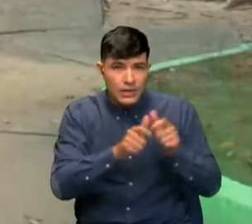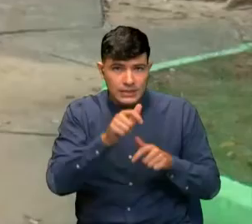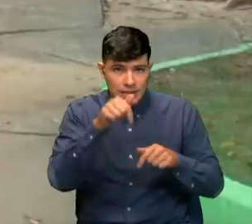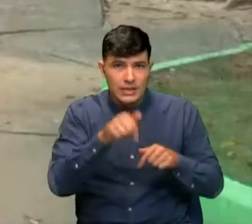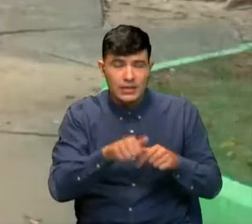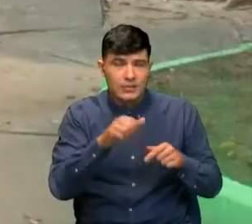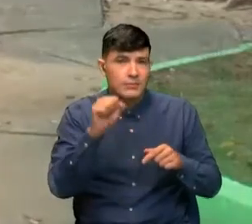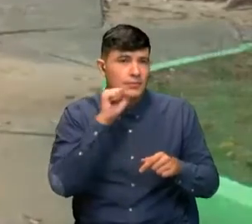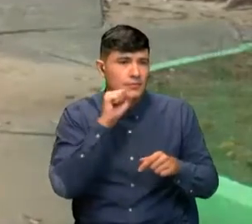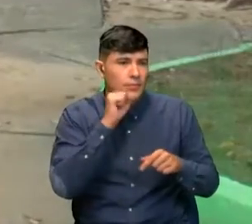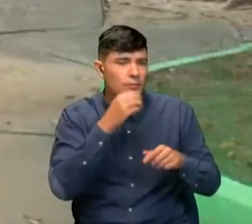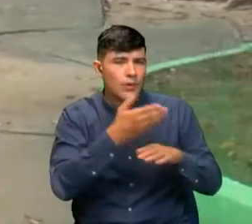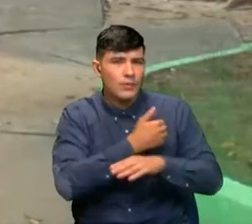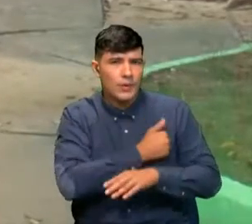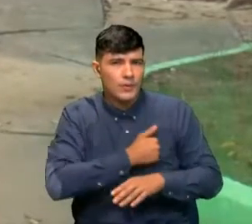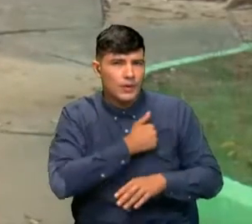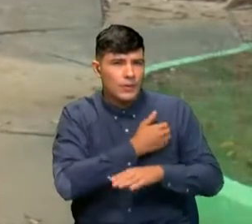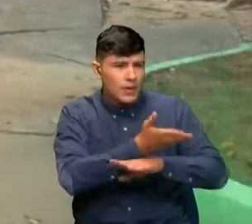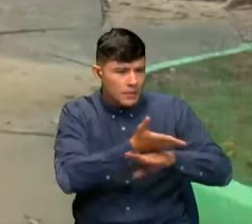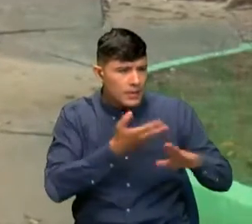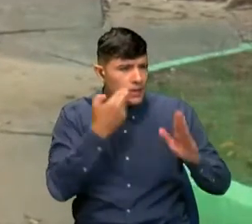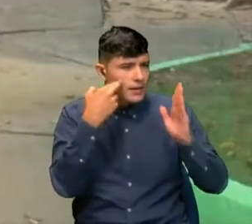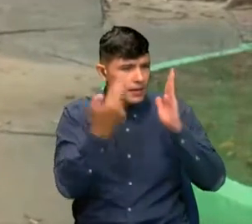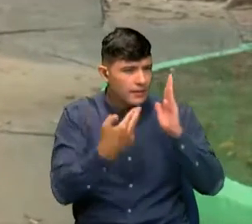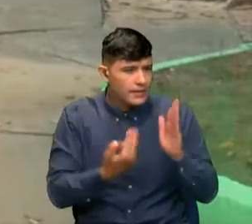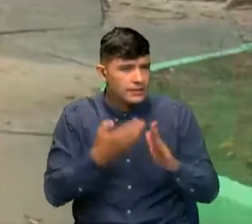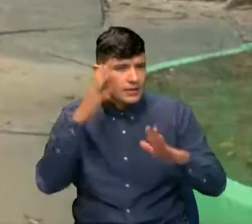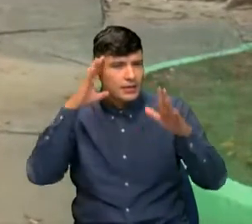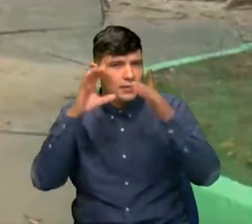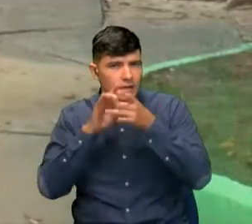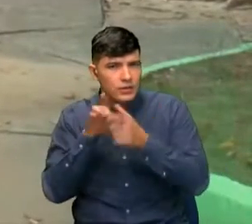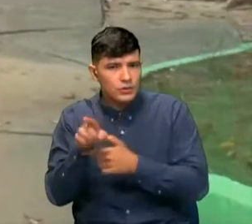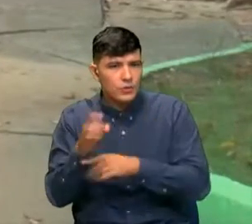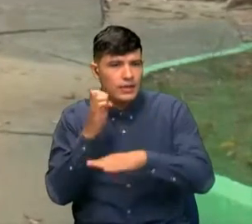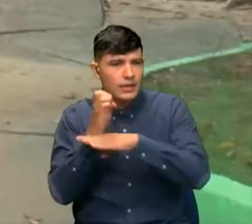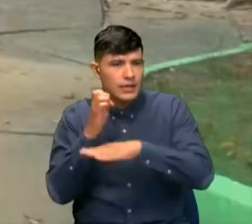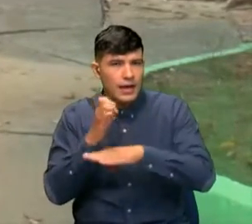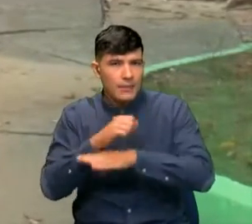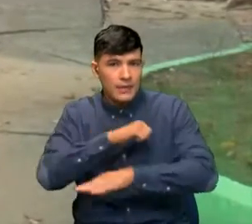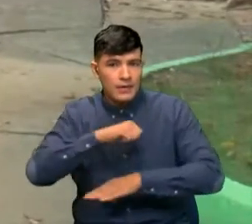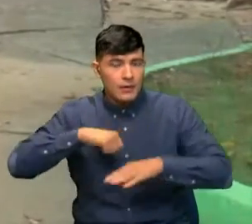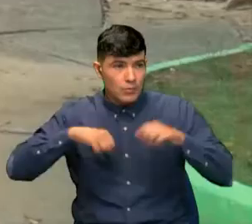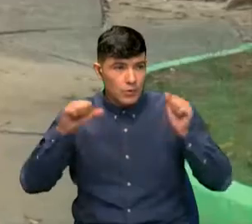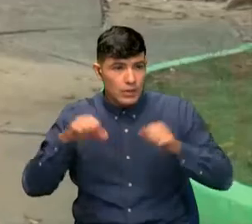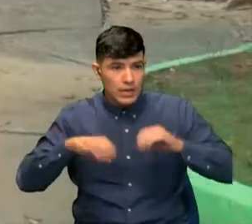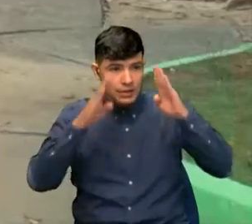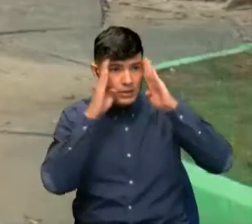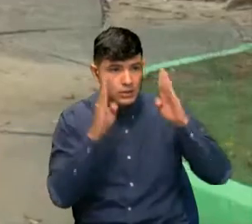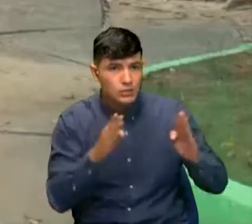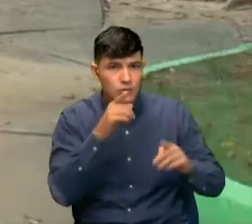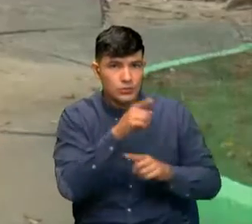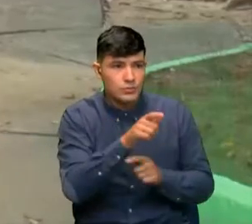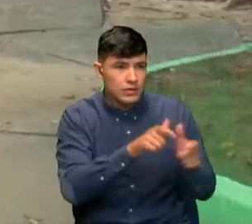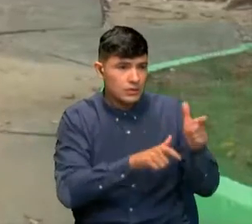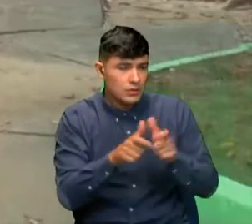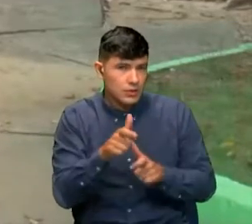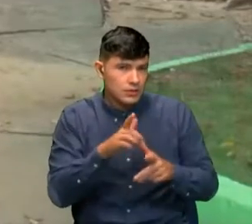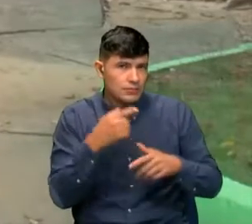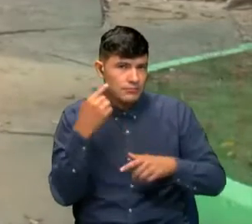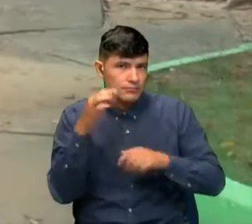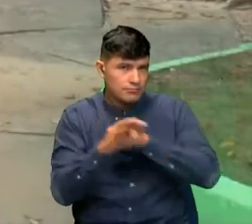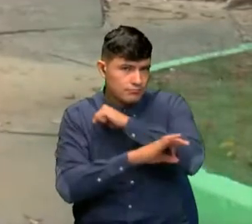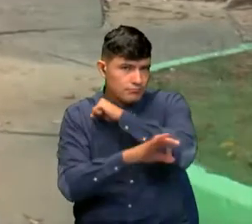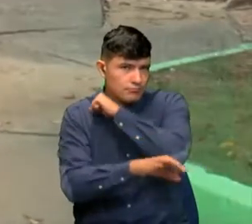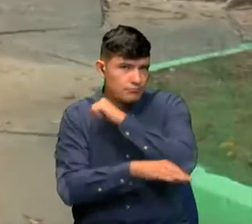se han revisado los convenios hacia entidades privadas para que puedan ser atendidos estos pacientes psiquiátricos la